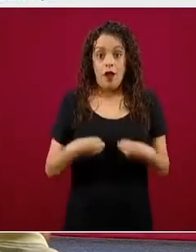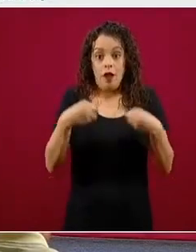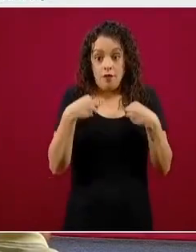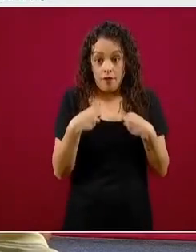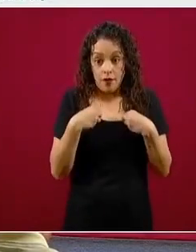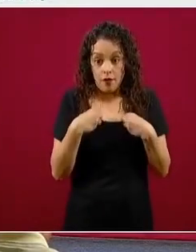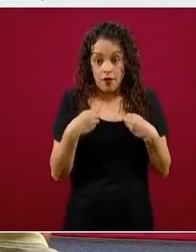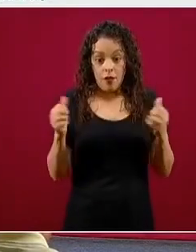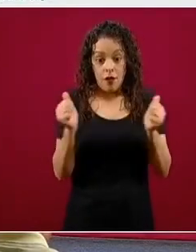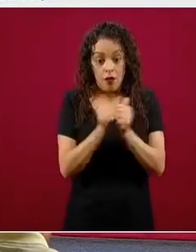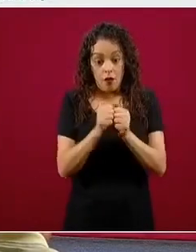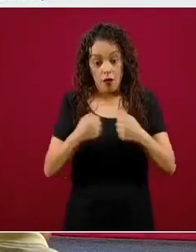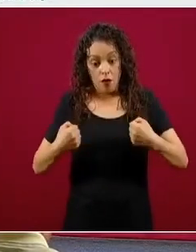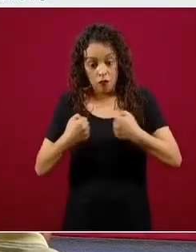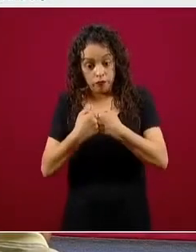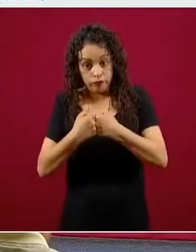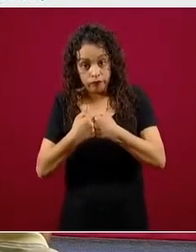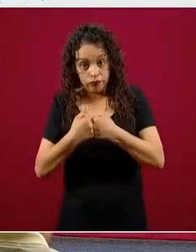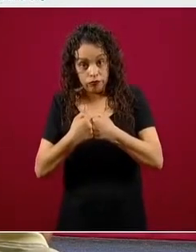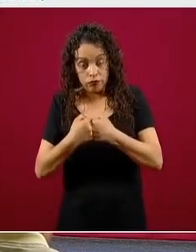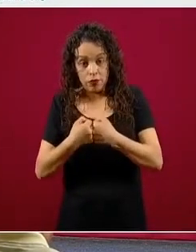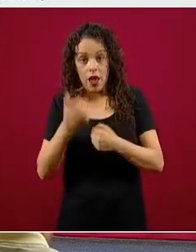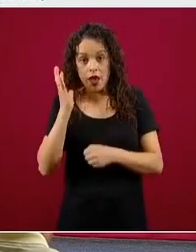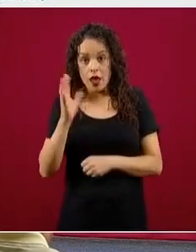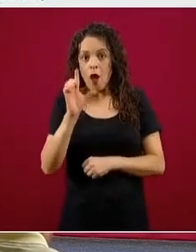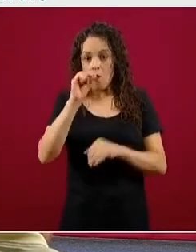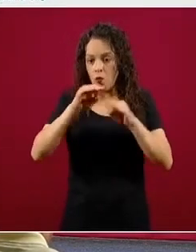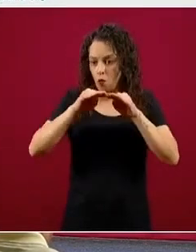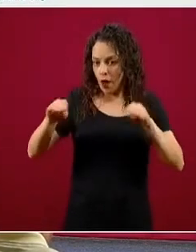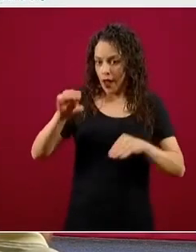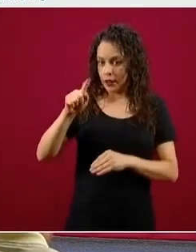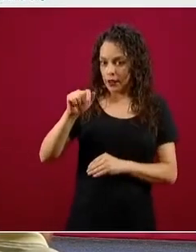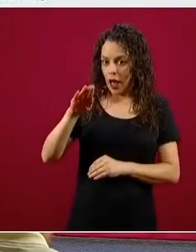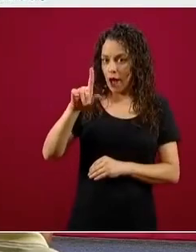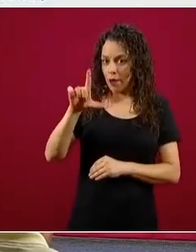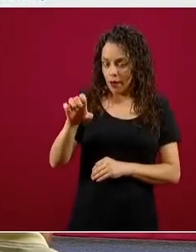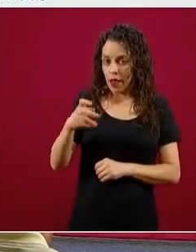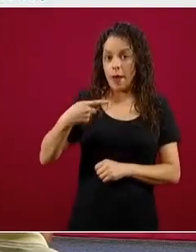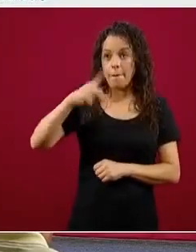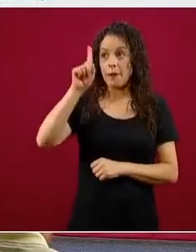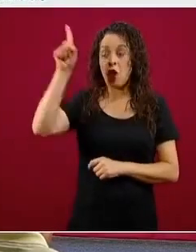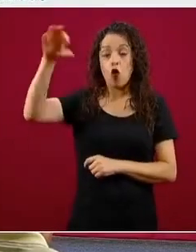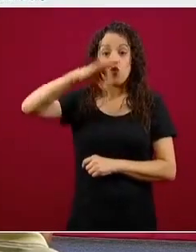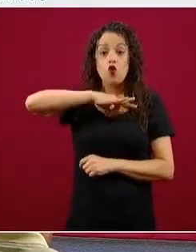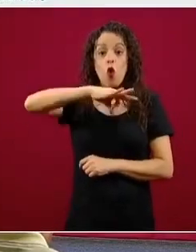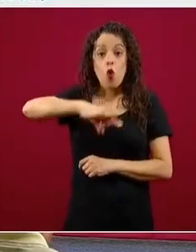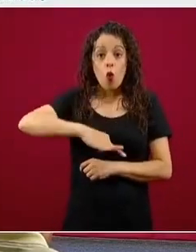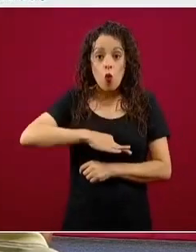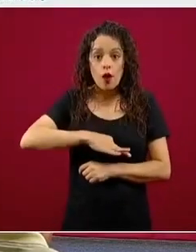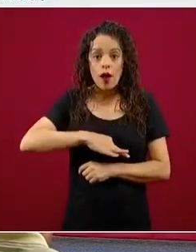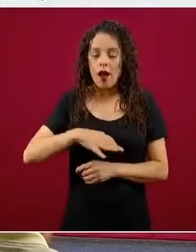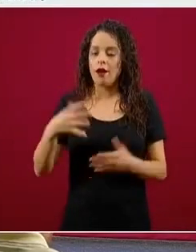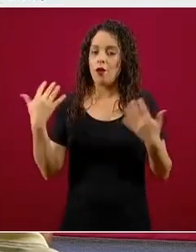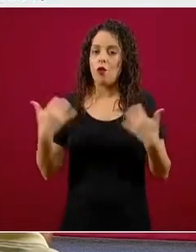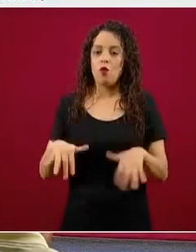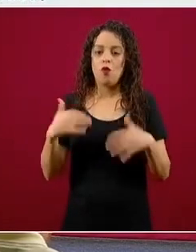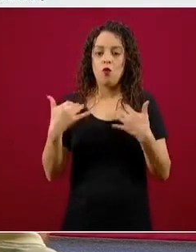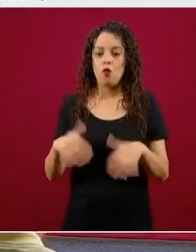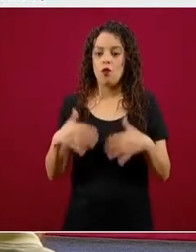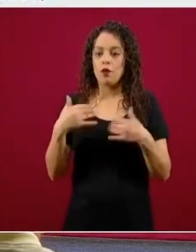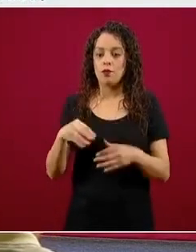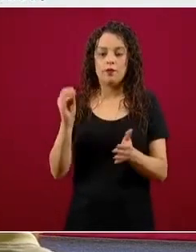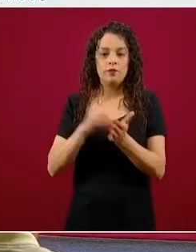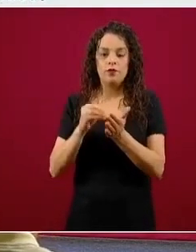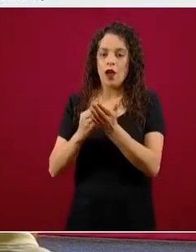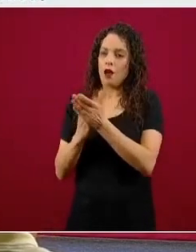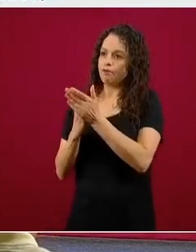de estabilización, que se ha prolongado ya por muchos días, en el Valle de Toluca están en ascenso. Y en otros